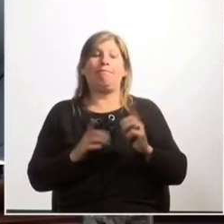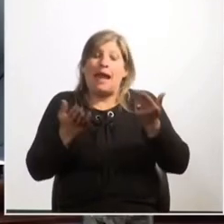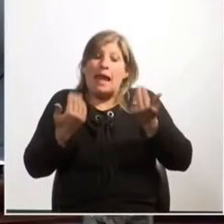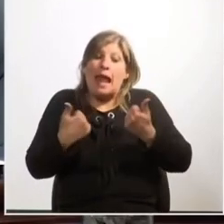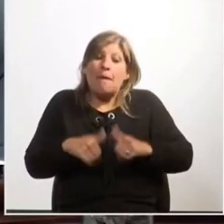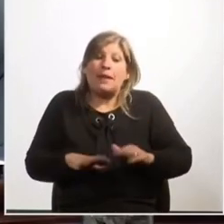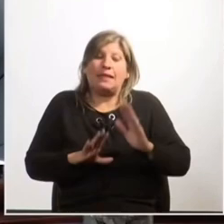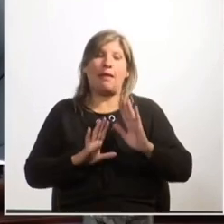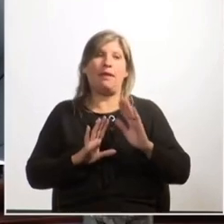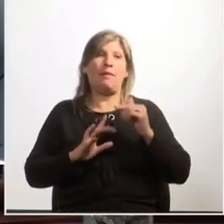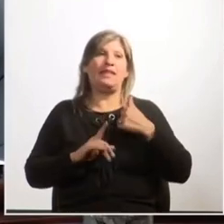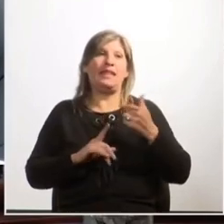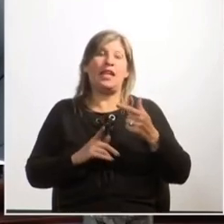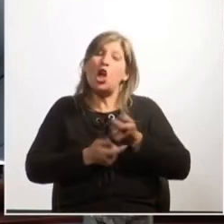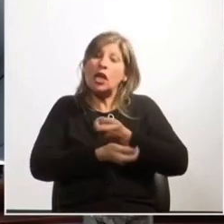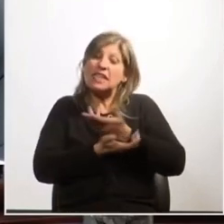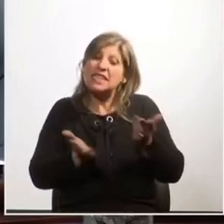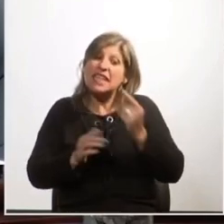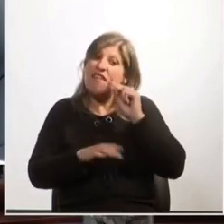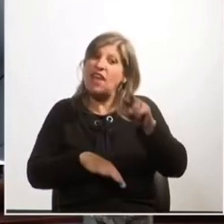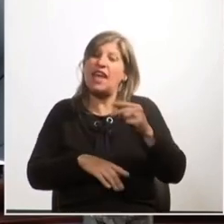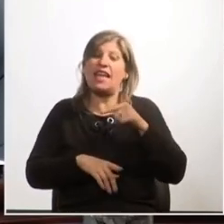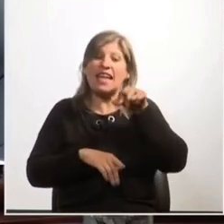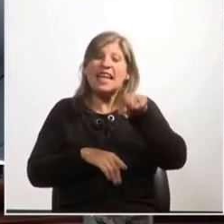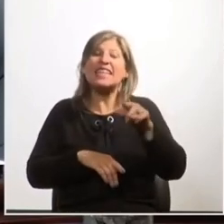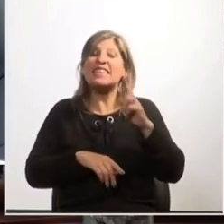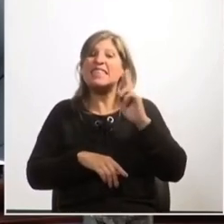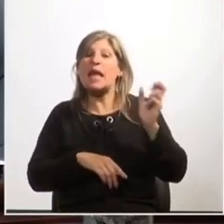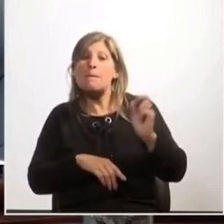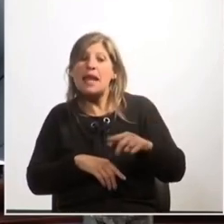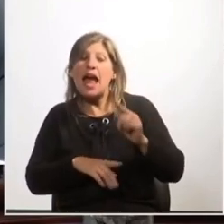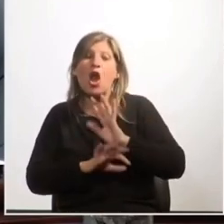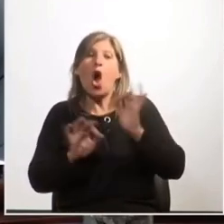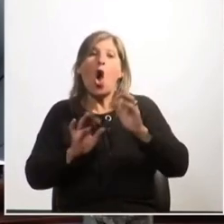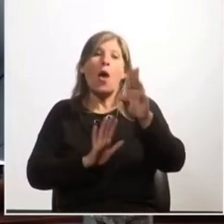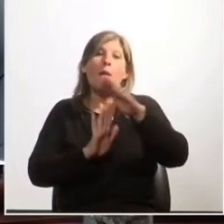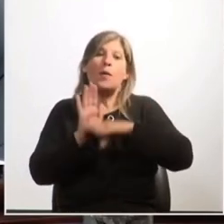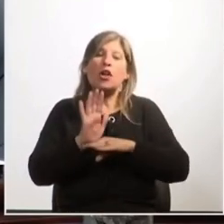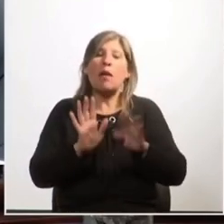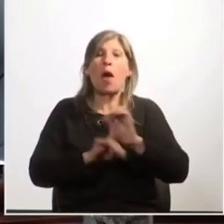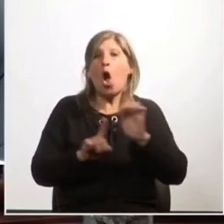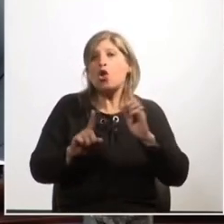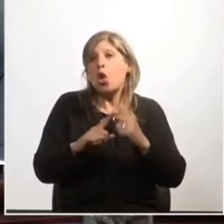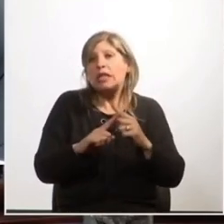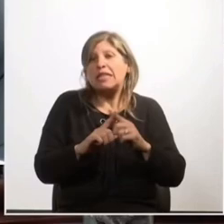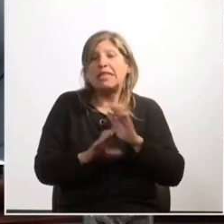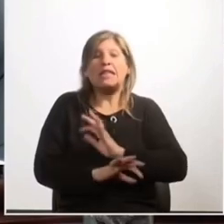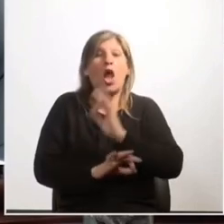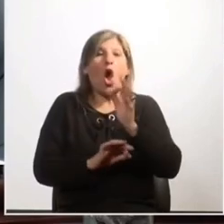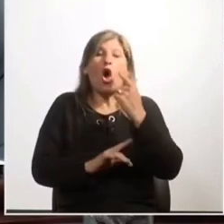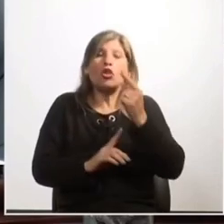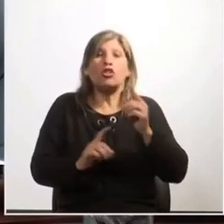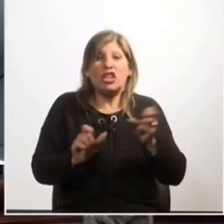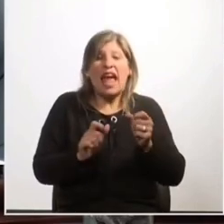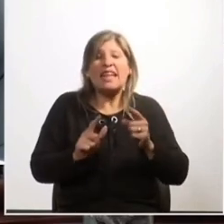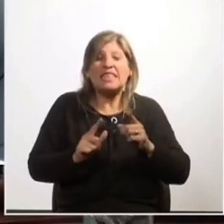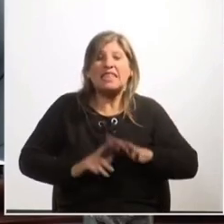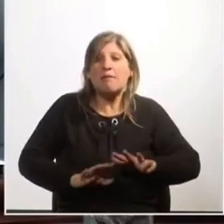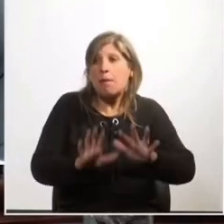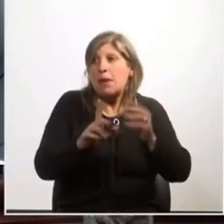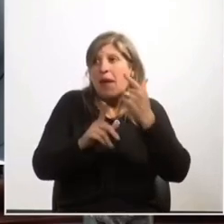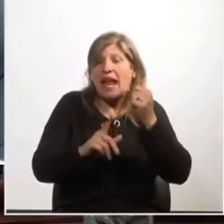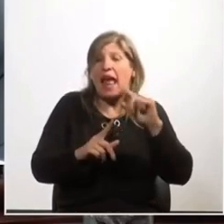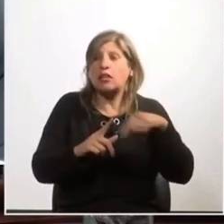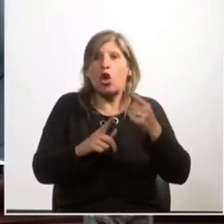Lamentablemente, lo que se transmite es que ese plan o ese programa o no existe o se está elaborando sobre la marcha,